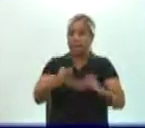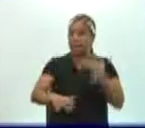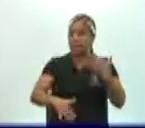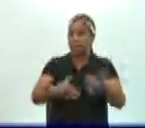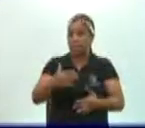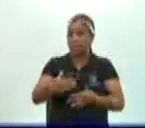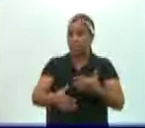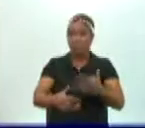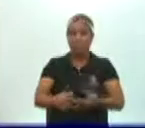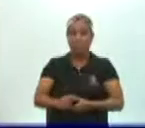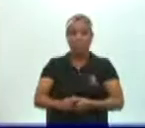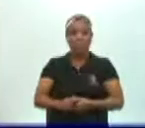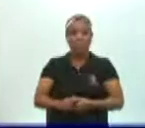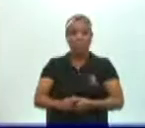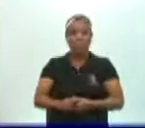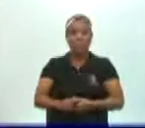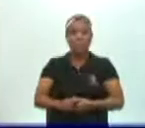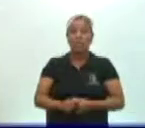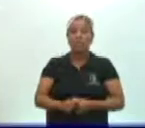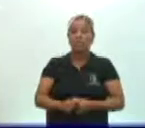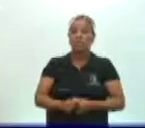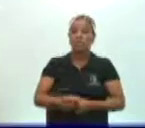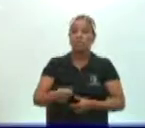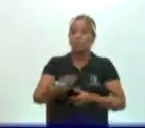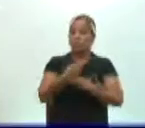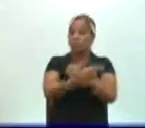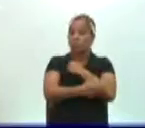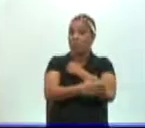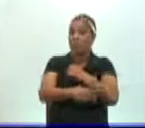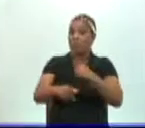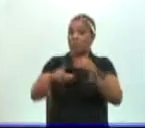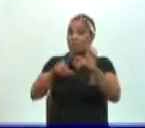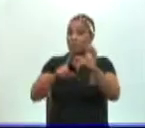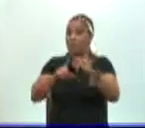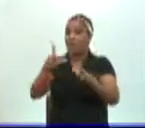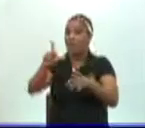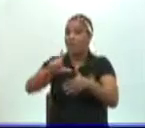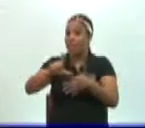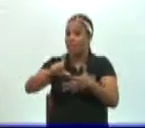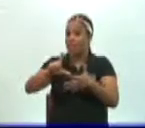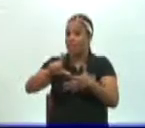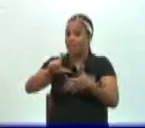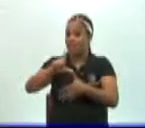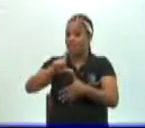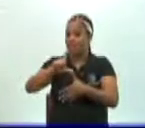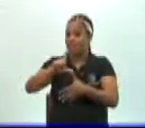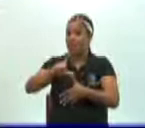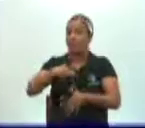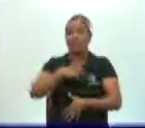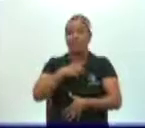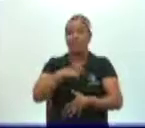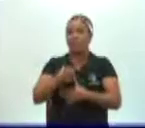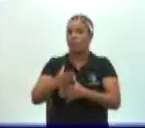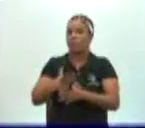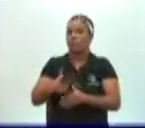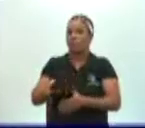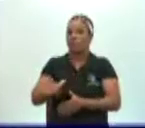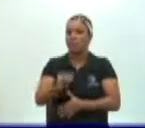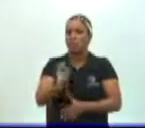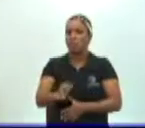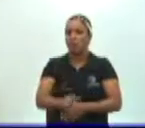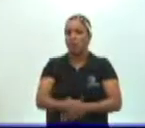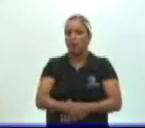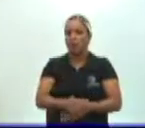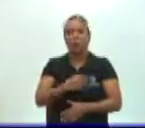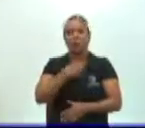los venezolanos nos une una metrópoli en común, tenemos diferencias también, porque en este proceso se van a desarrollar